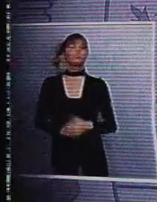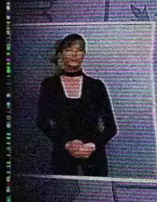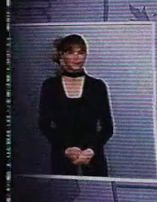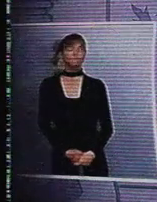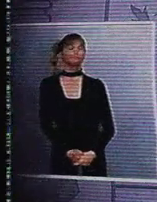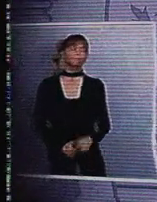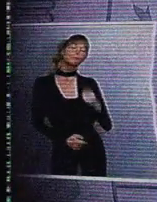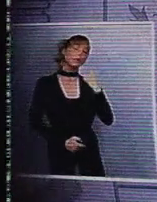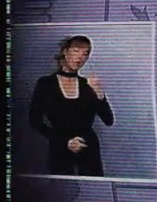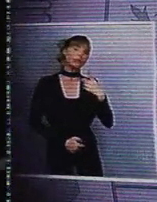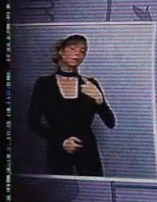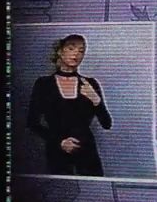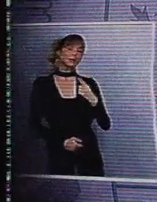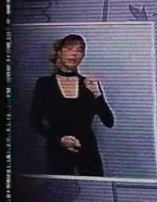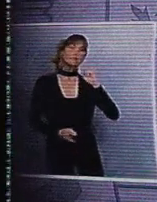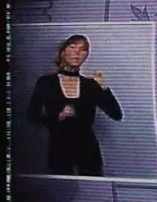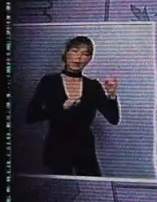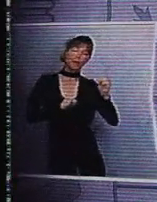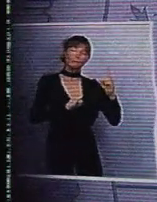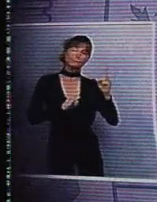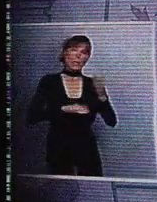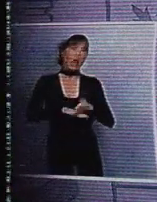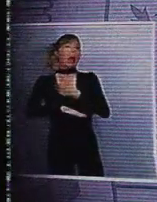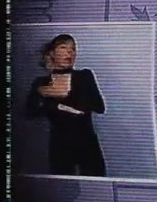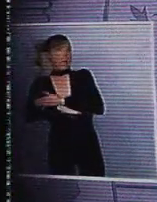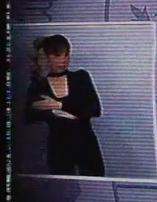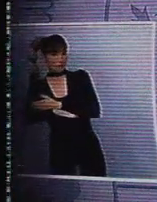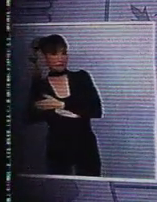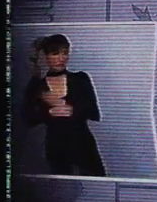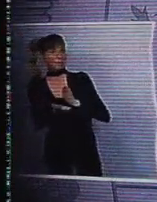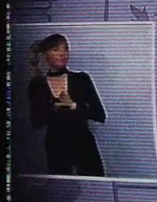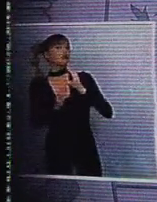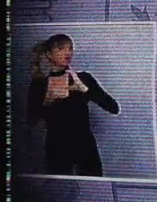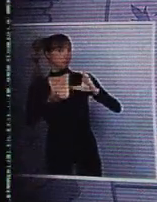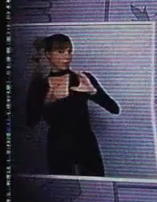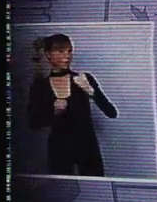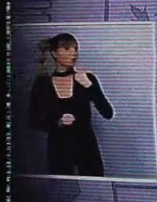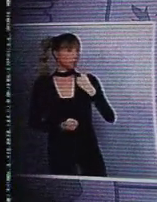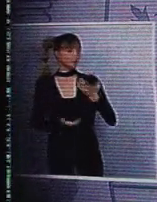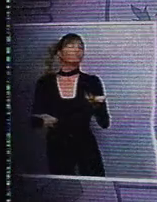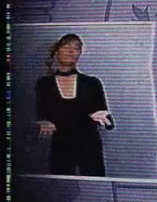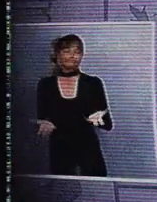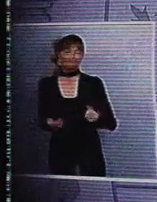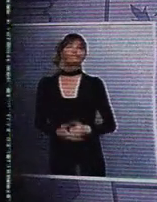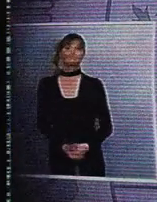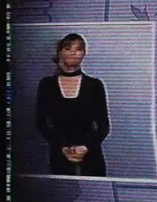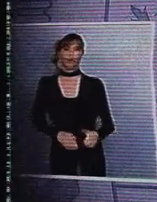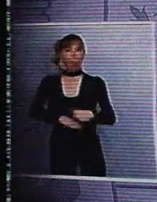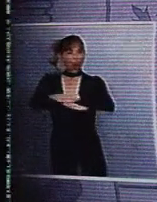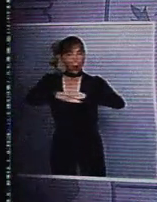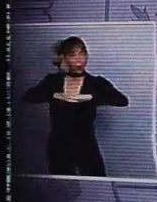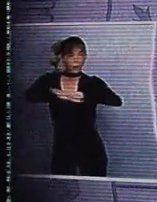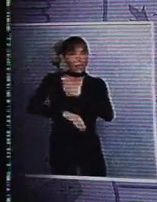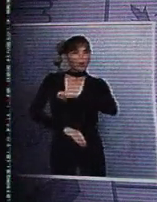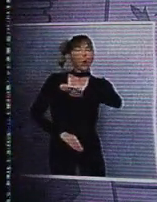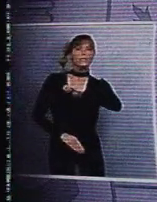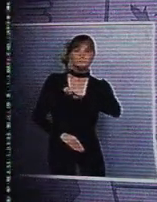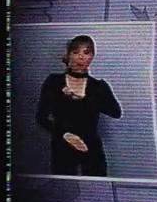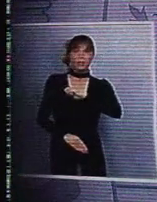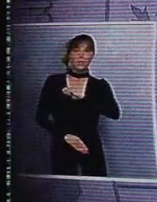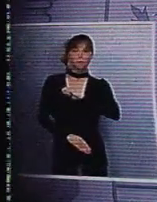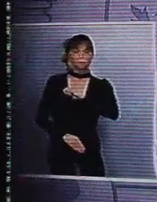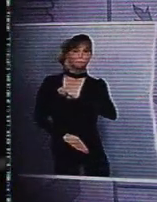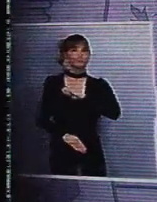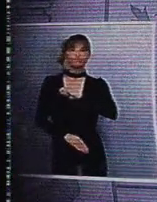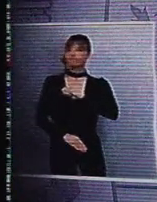clase de líder abandona a su pueblo en su hora más oscura solo uno que está más preocupado por su imagen que por su